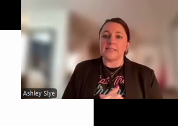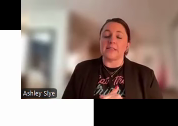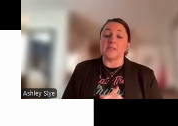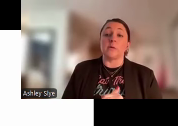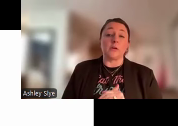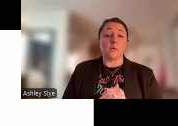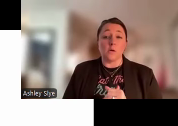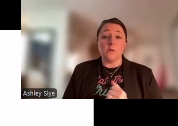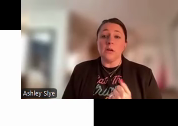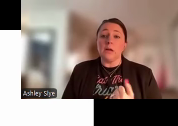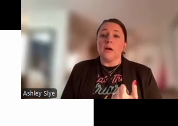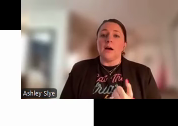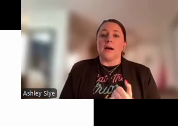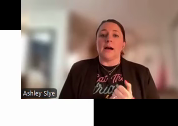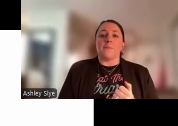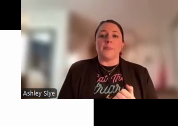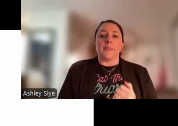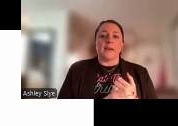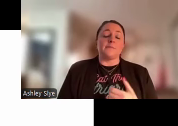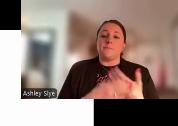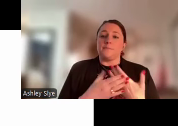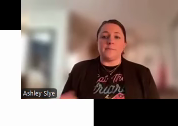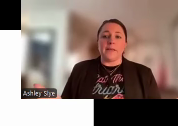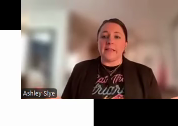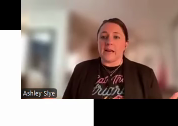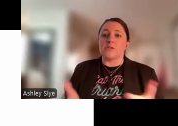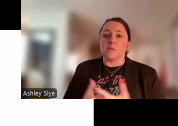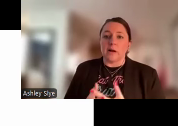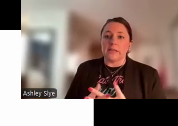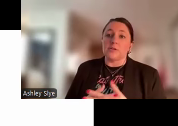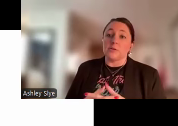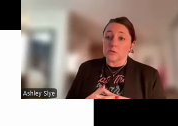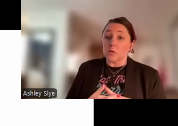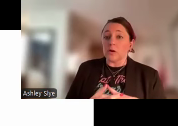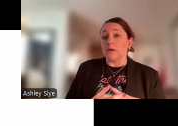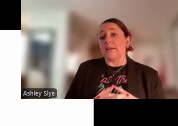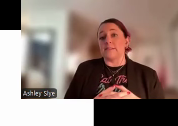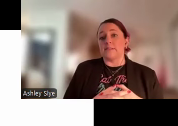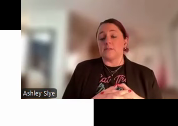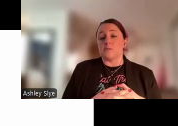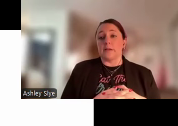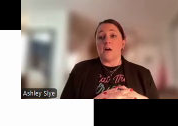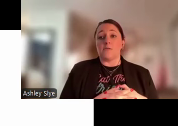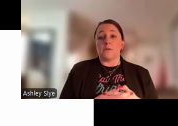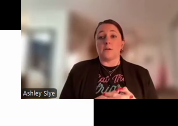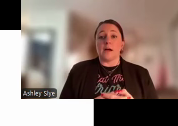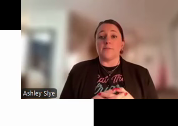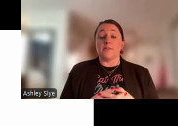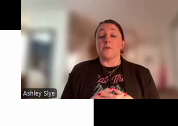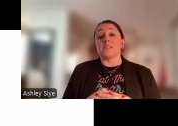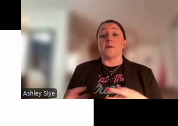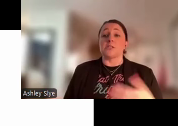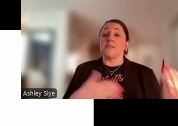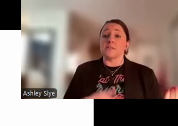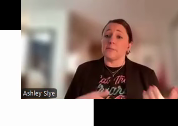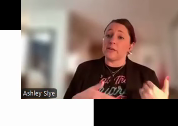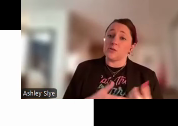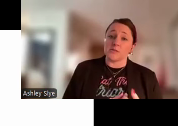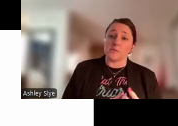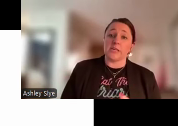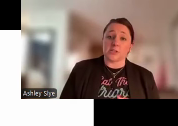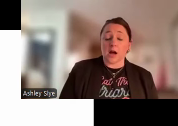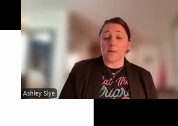alcanzar a más personas sobre la prevención o el tener el acceso al PrEP a través de la telemedicina, que es algo que ha